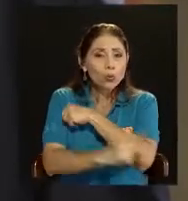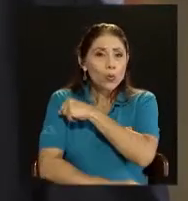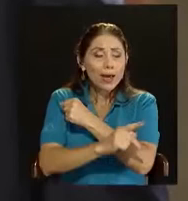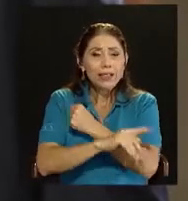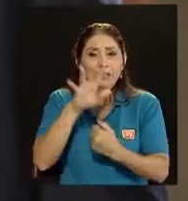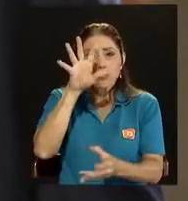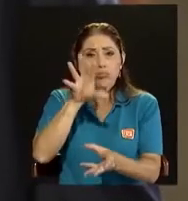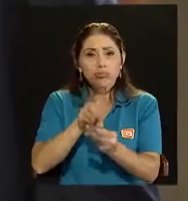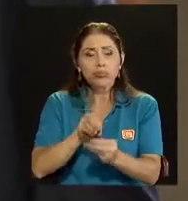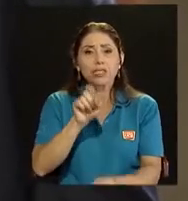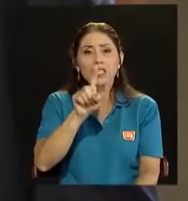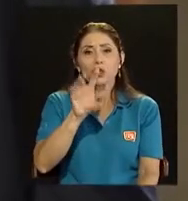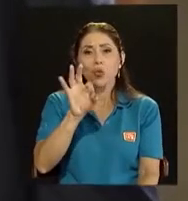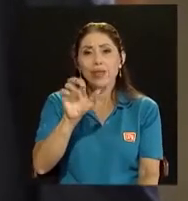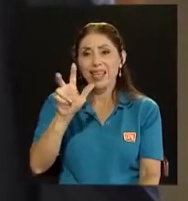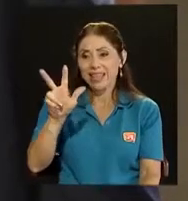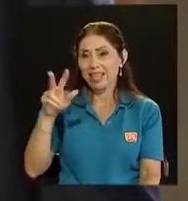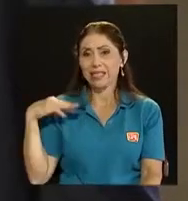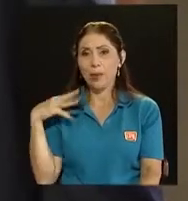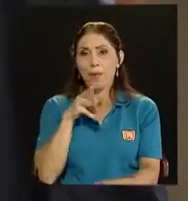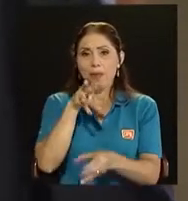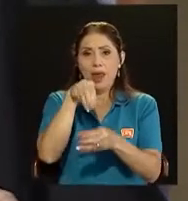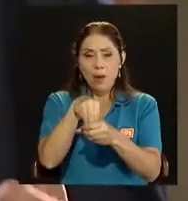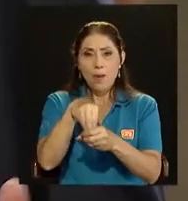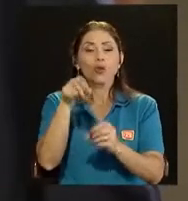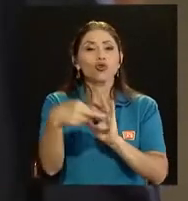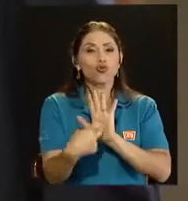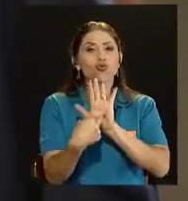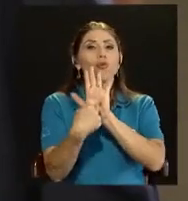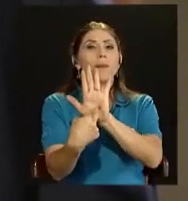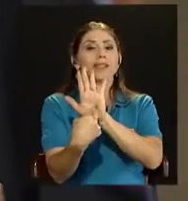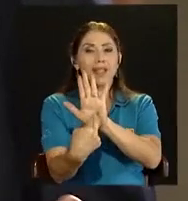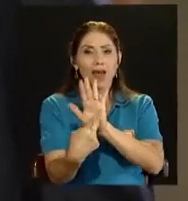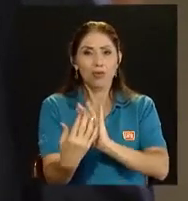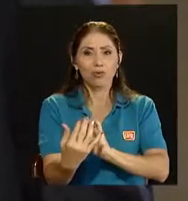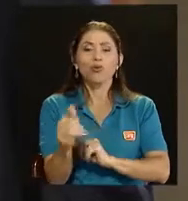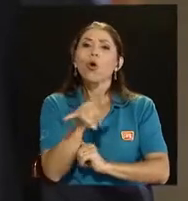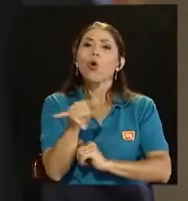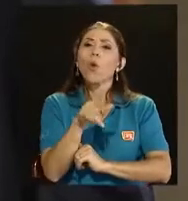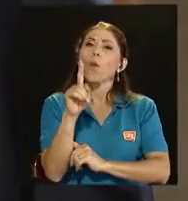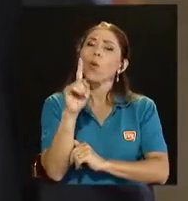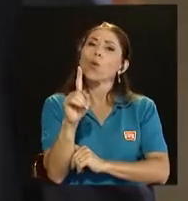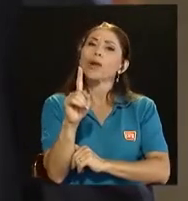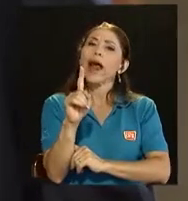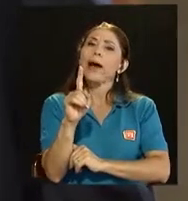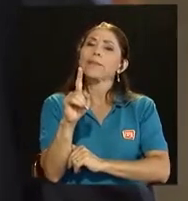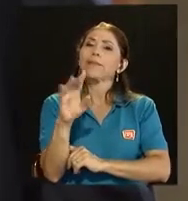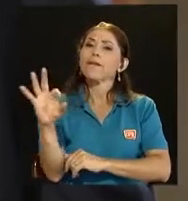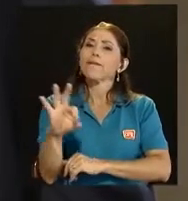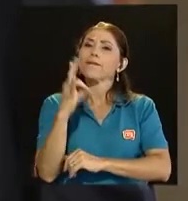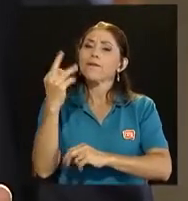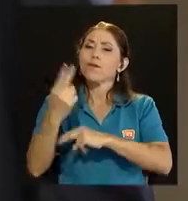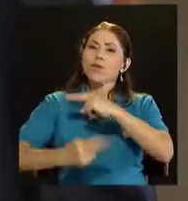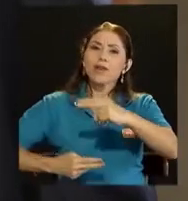Naciones Unidas son representados, sirve como una plataforma universal